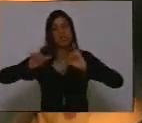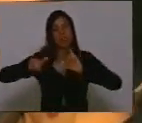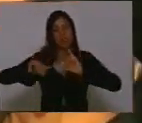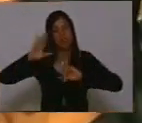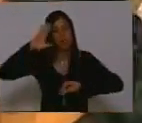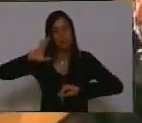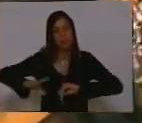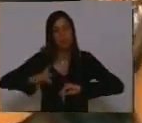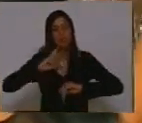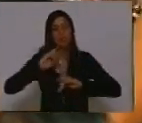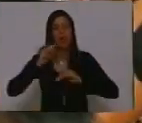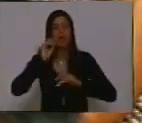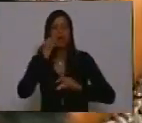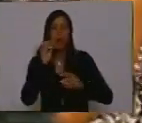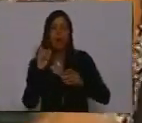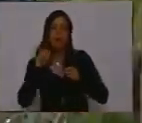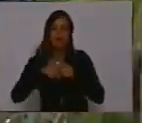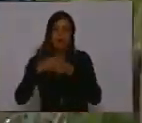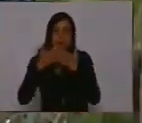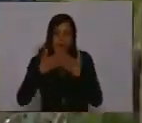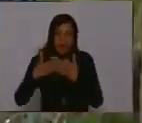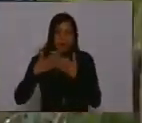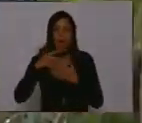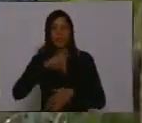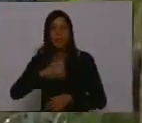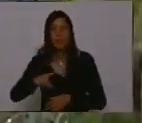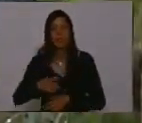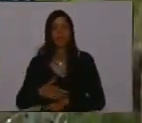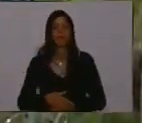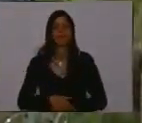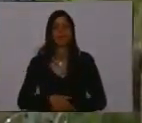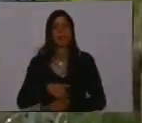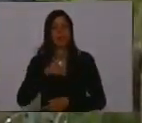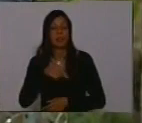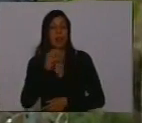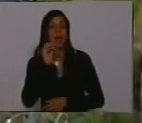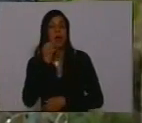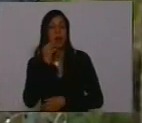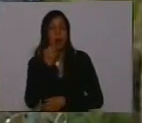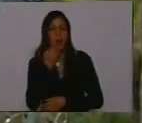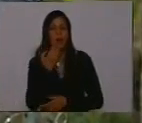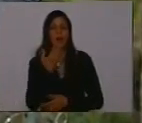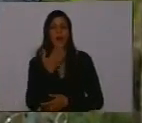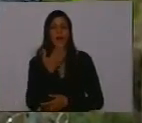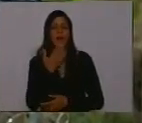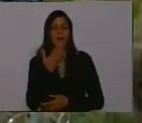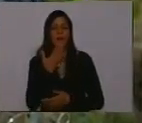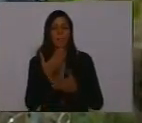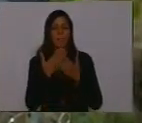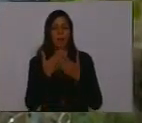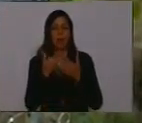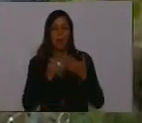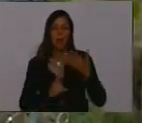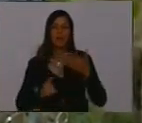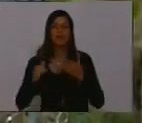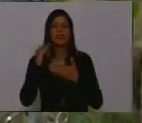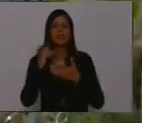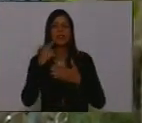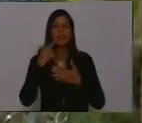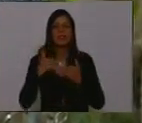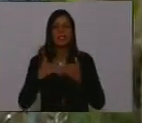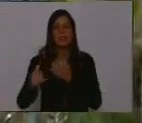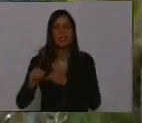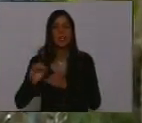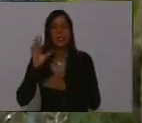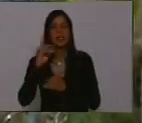en la industria militar, para el área militar. En las mejoras en la tasa de interés para la